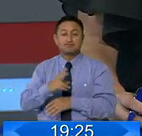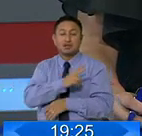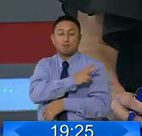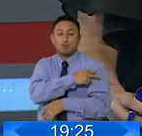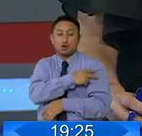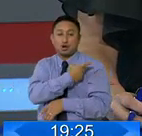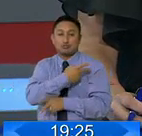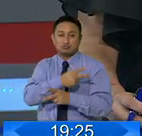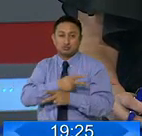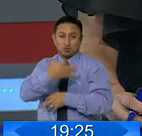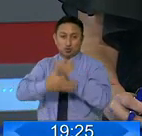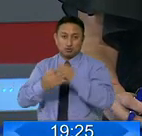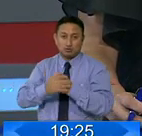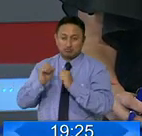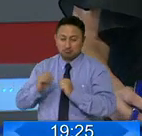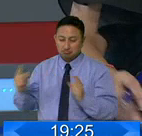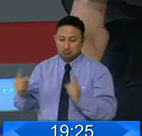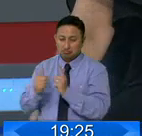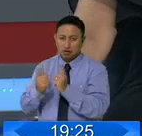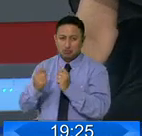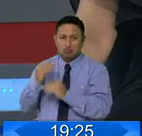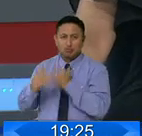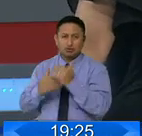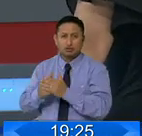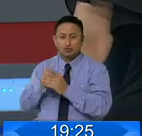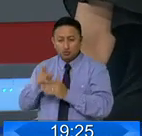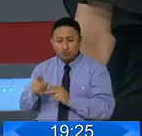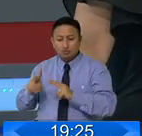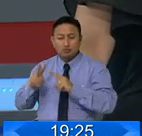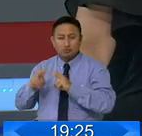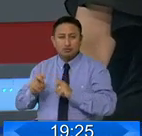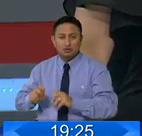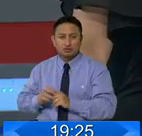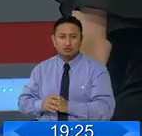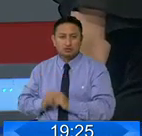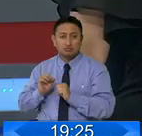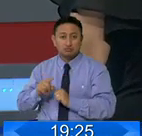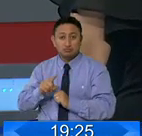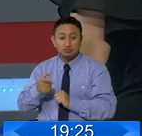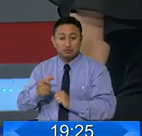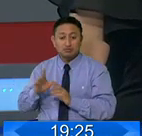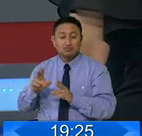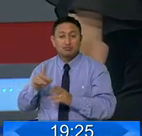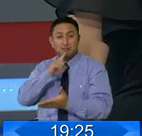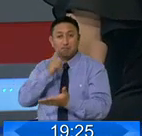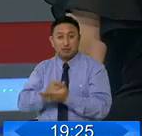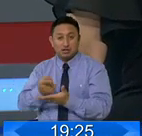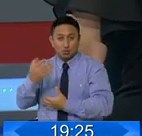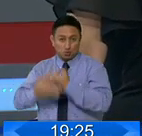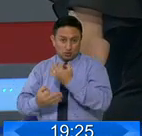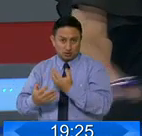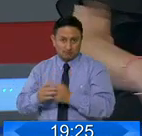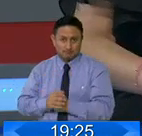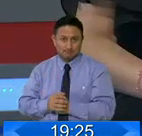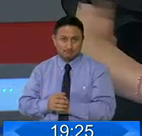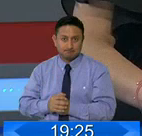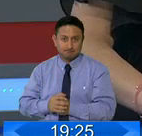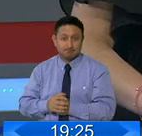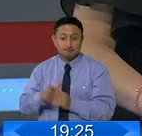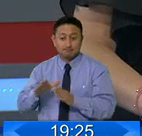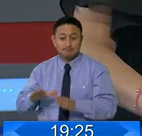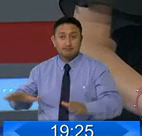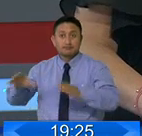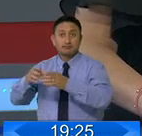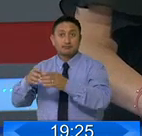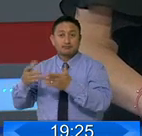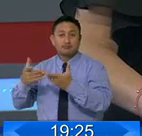Judicatura para solicitar si incluye este proceso en las investigaciones que realizará la Mesa de Verdad y Justicia, instancia